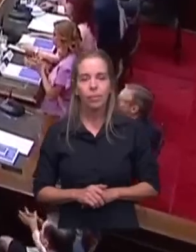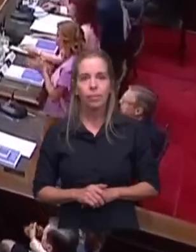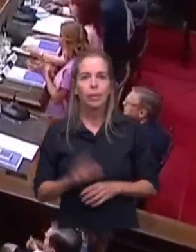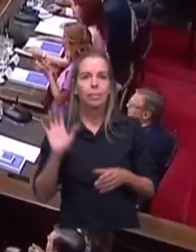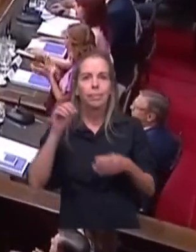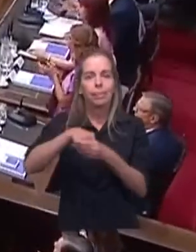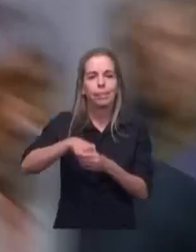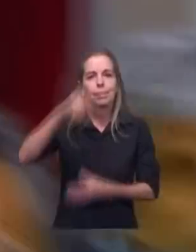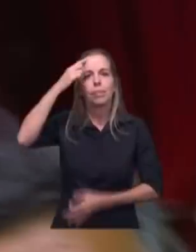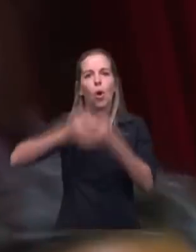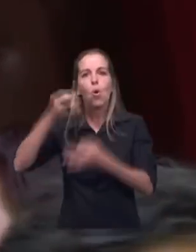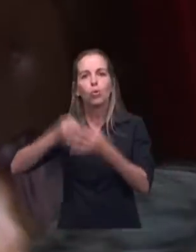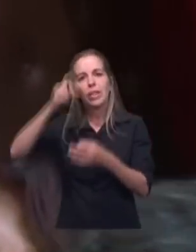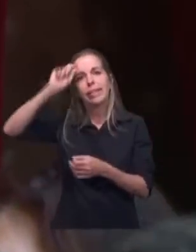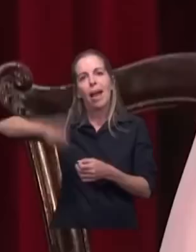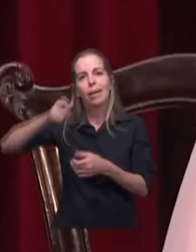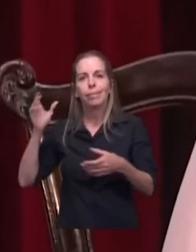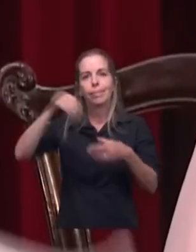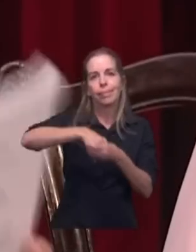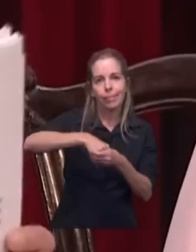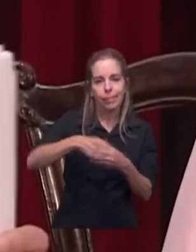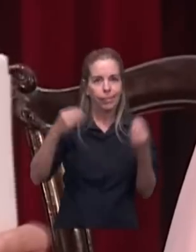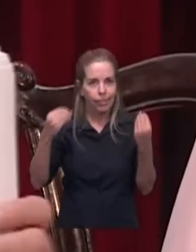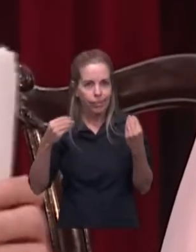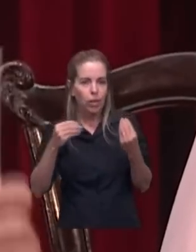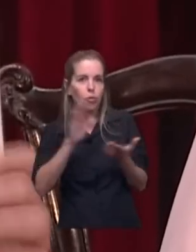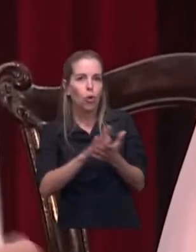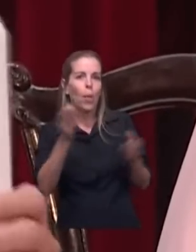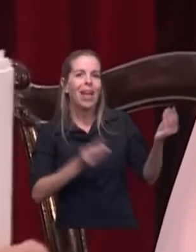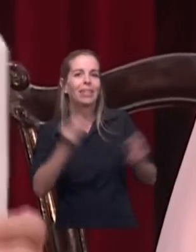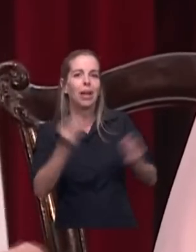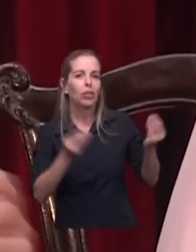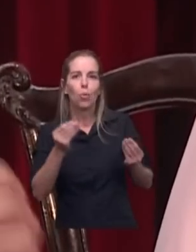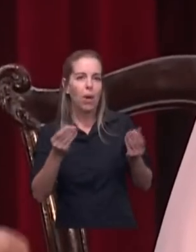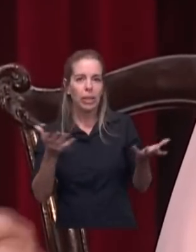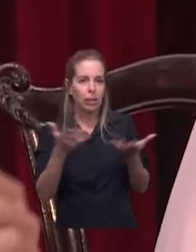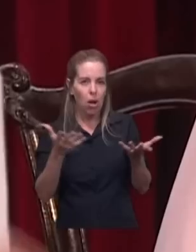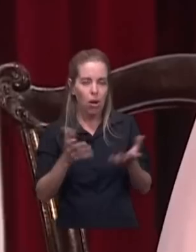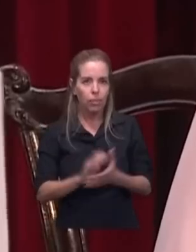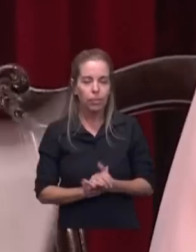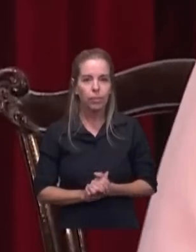De la justicia en la ejecución presupuestaria.